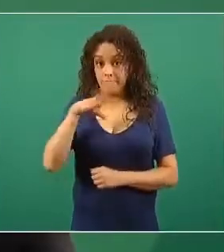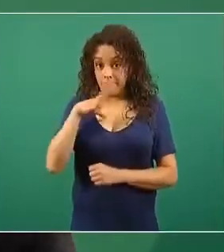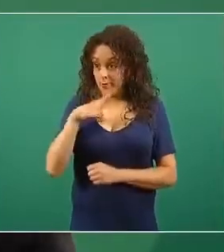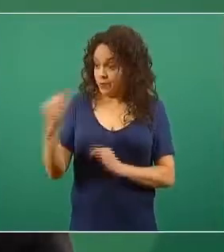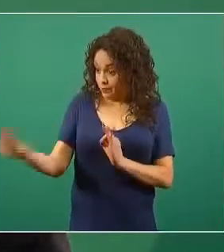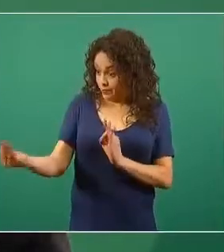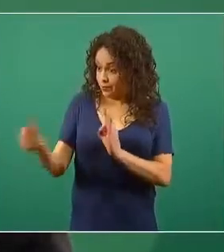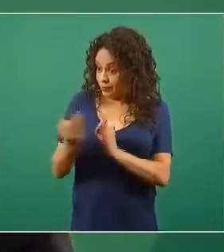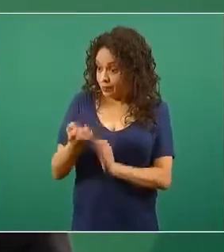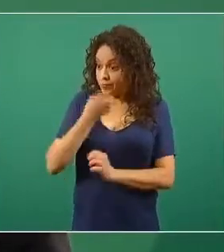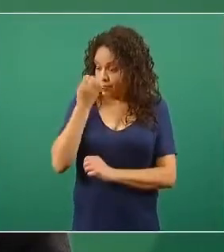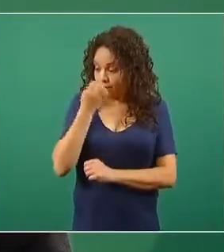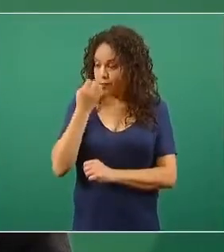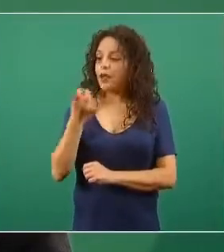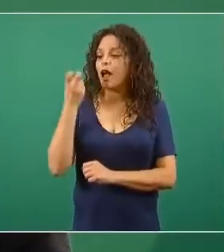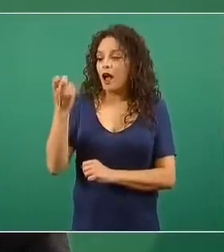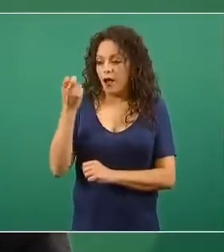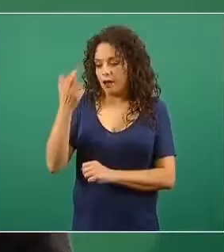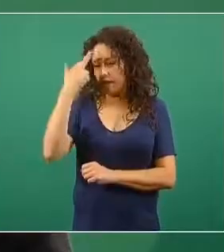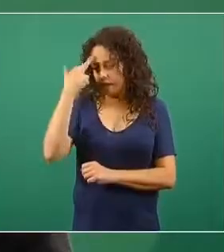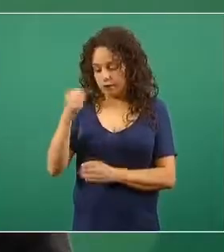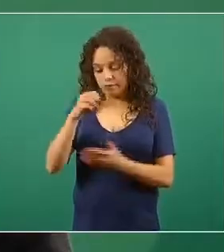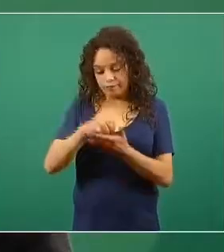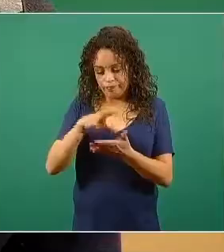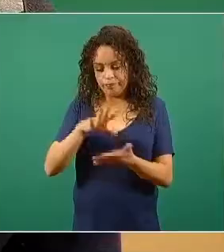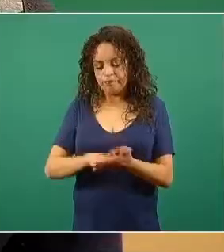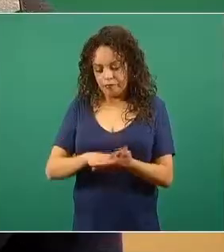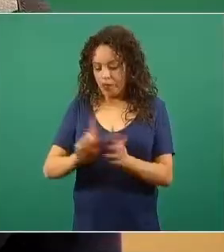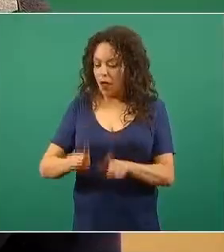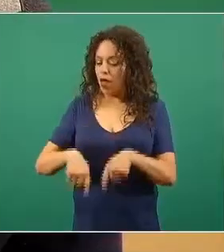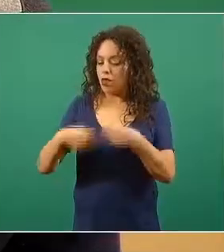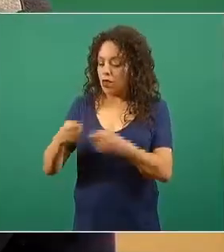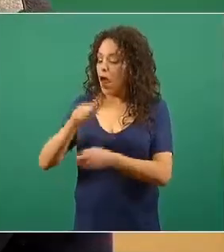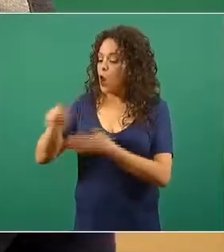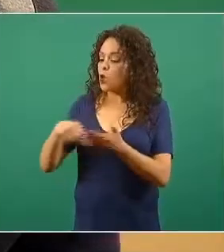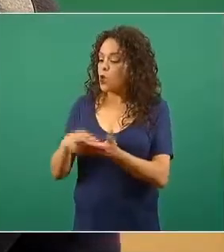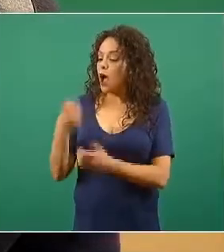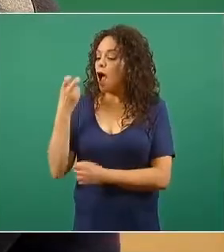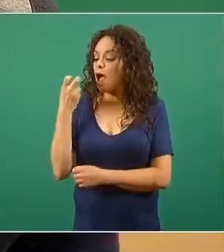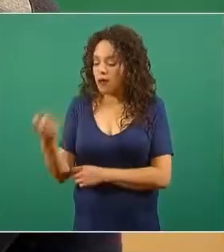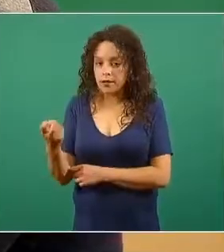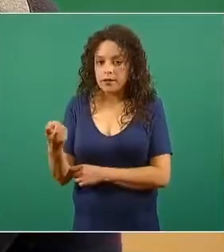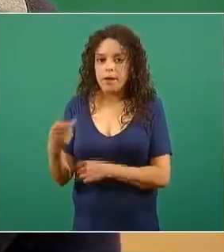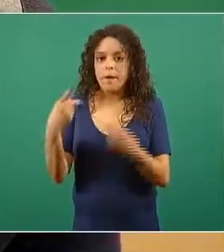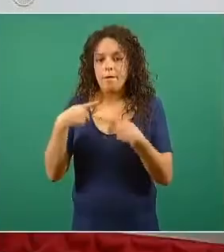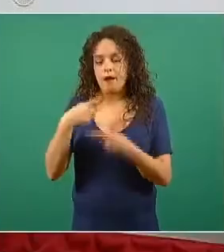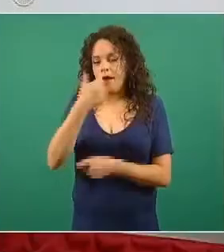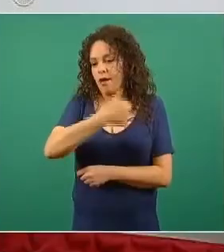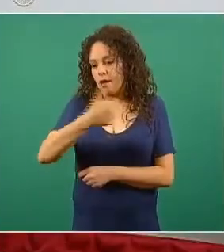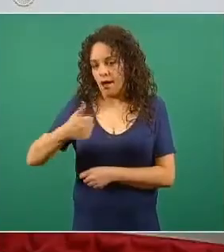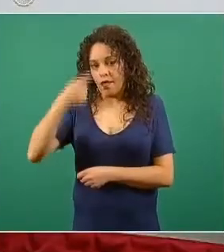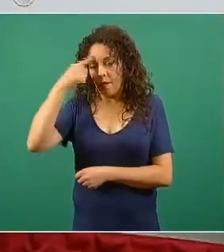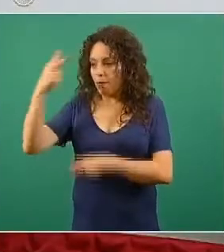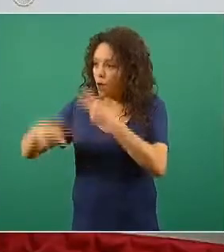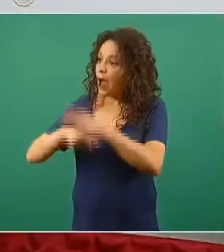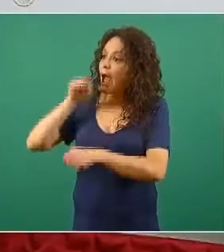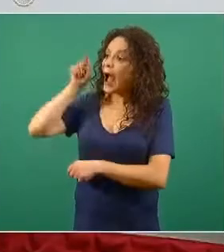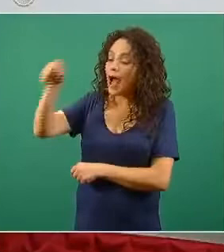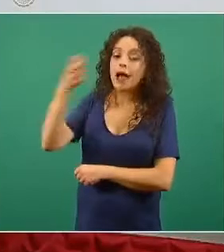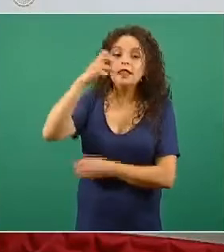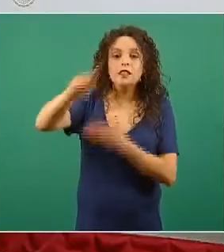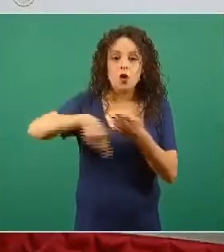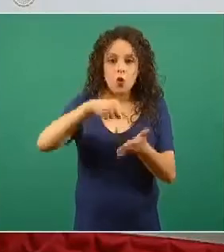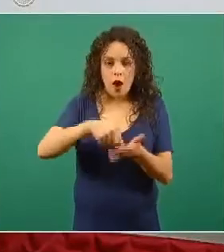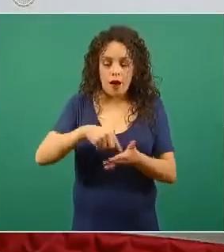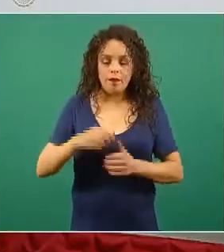que en el padrón se lo clasifica o se lo identifica esa persona para que acuda a ese mismo punto de vacunación. Entonces,